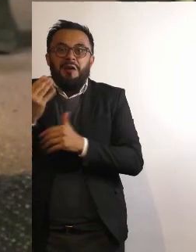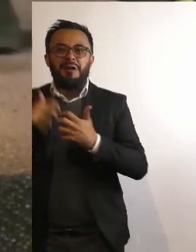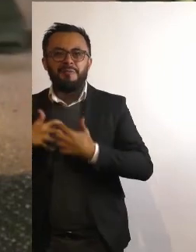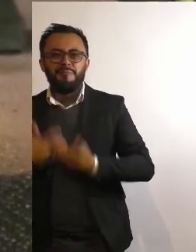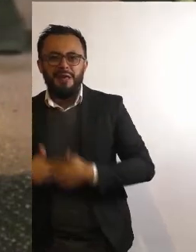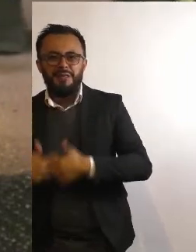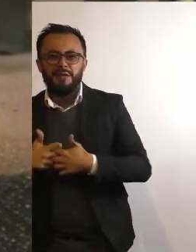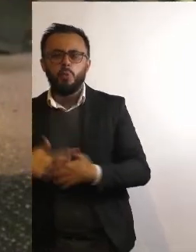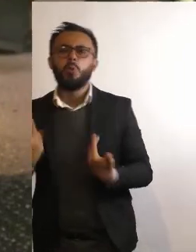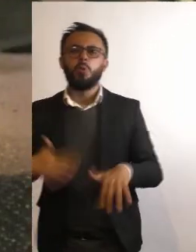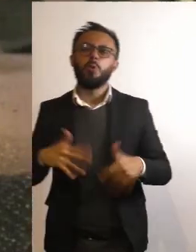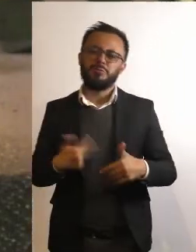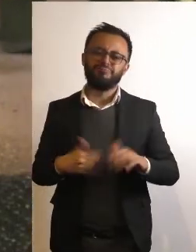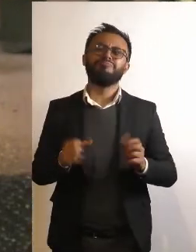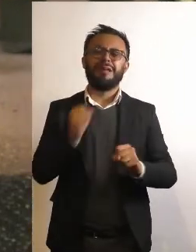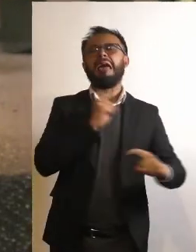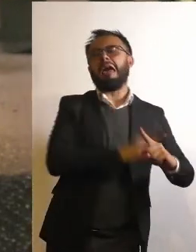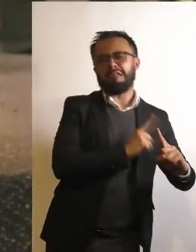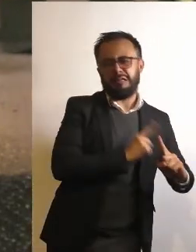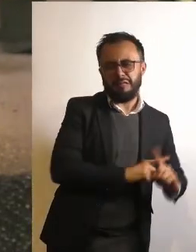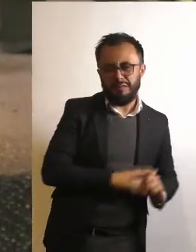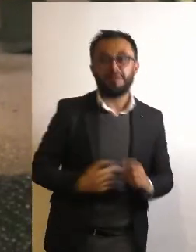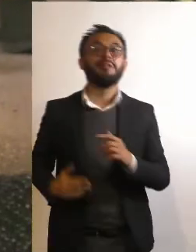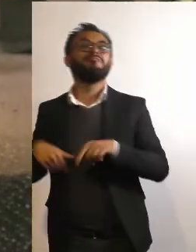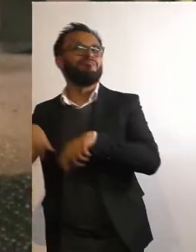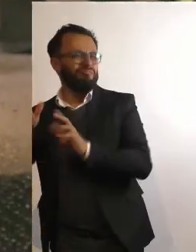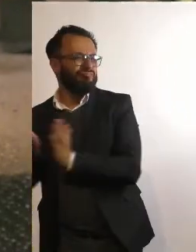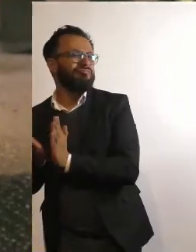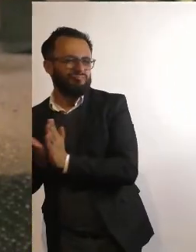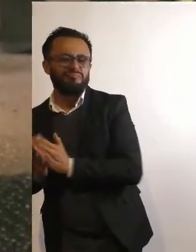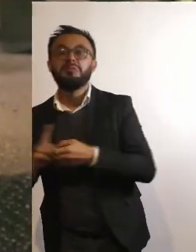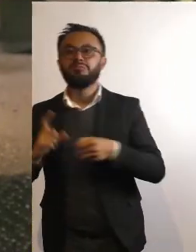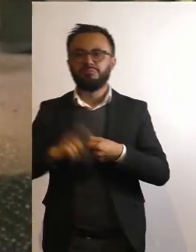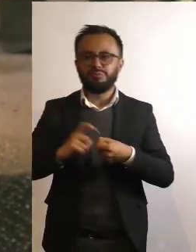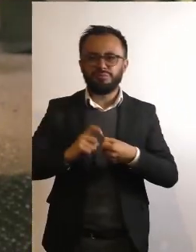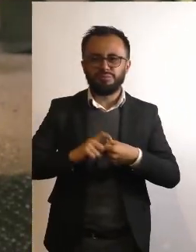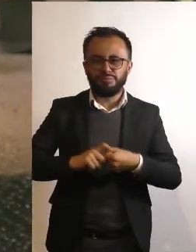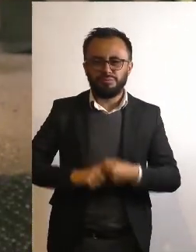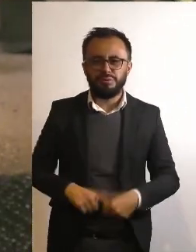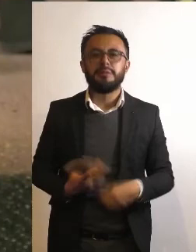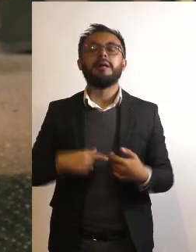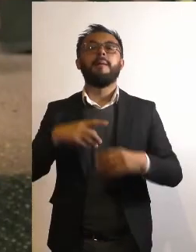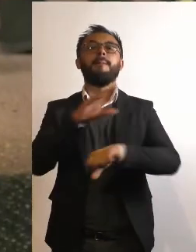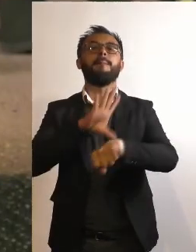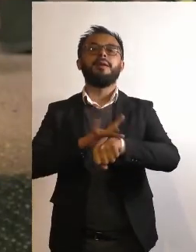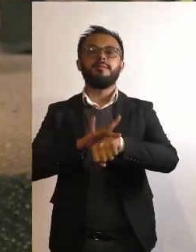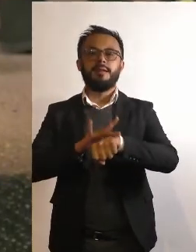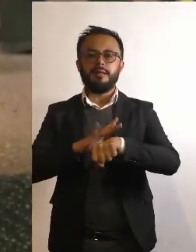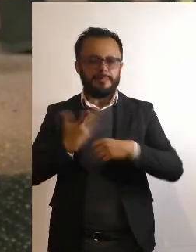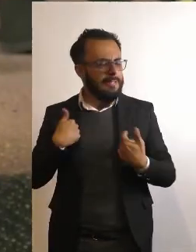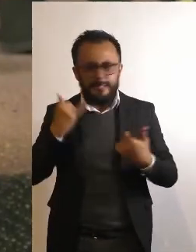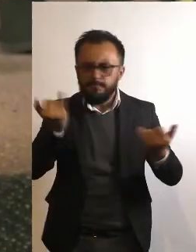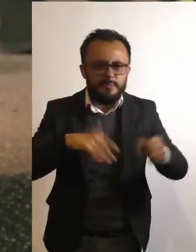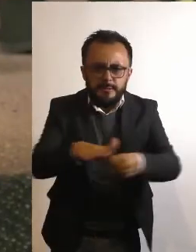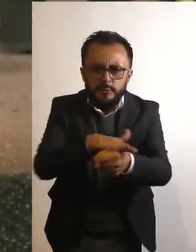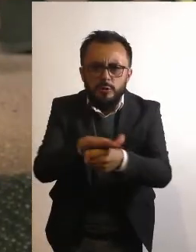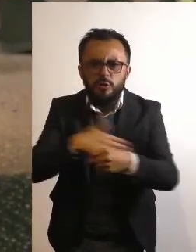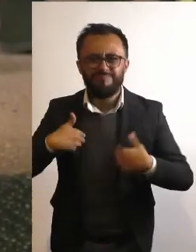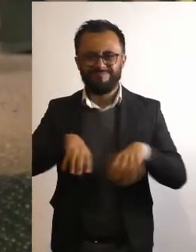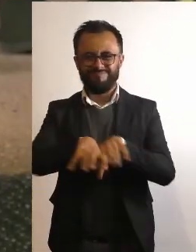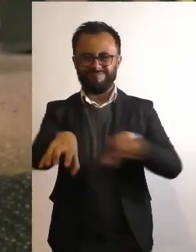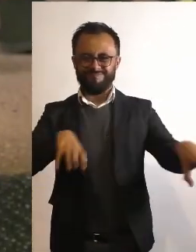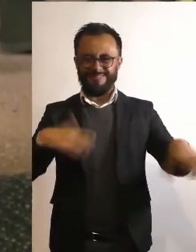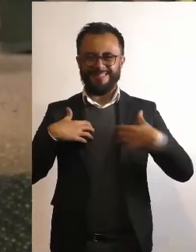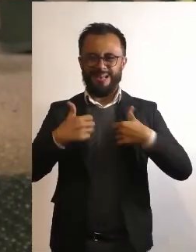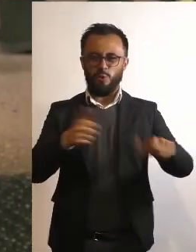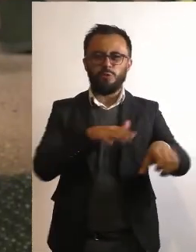como estudiantes de medicina, que querían desarrollar soluciones para el sector de salud. El día